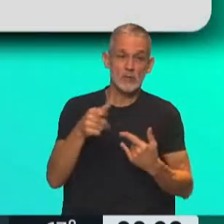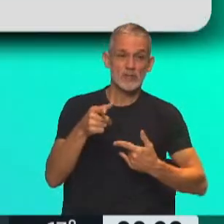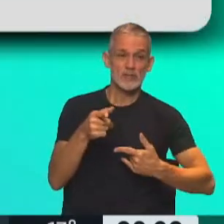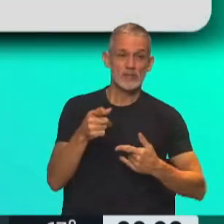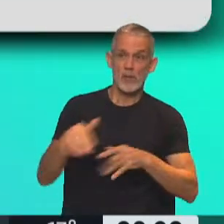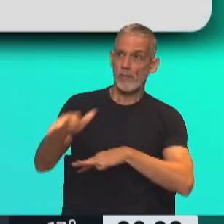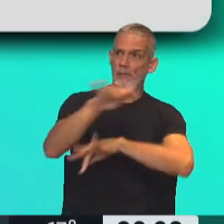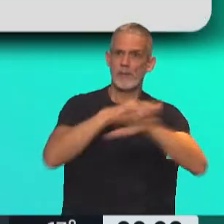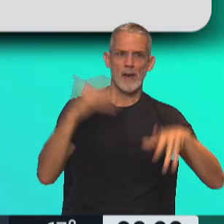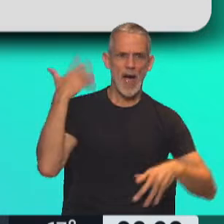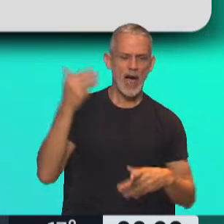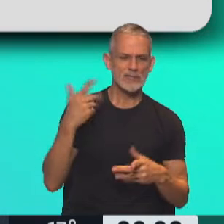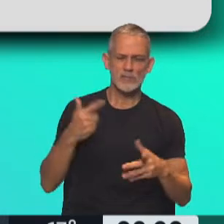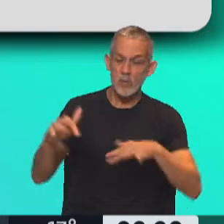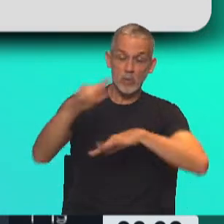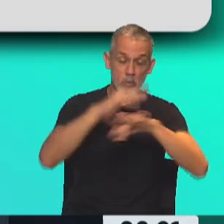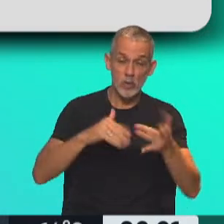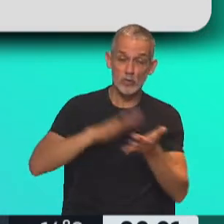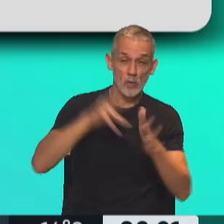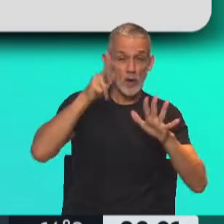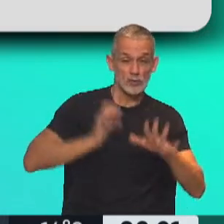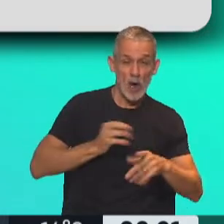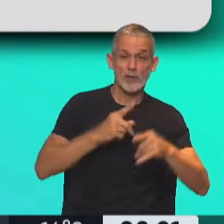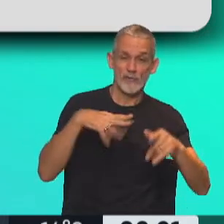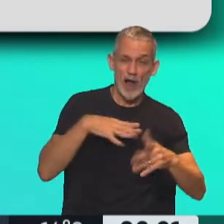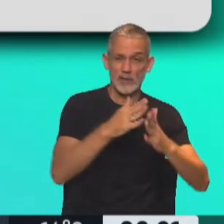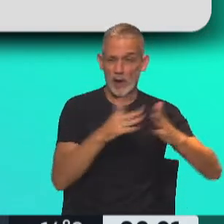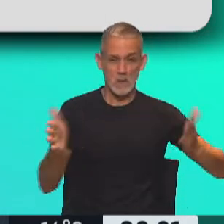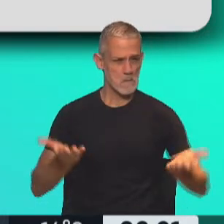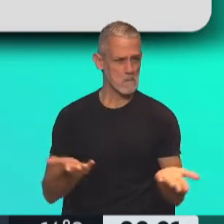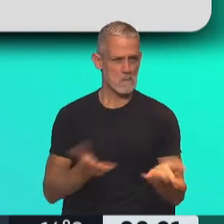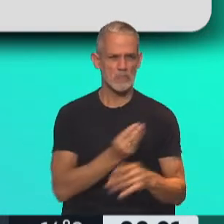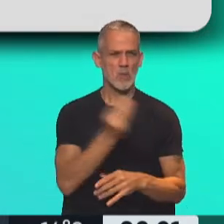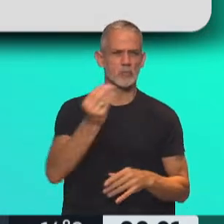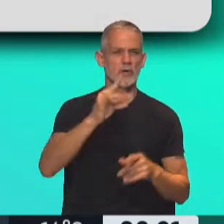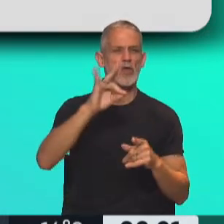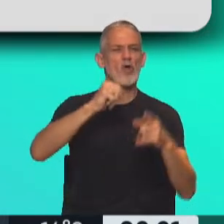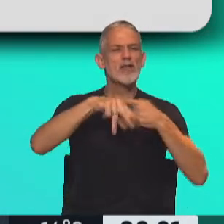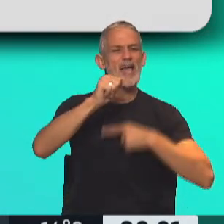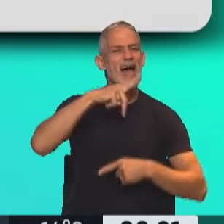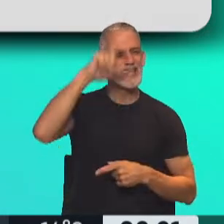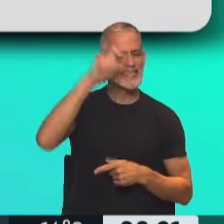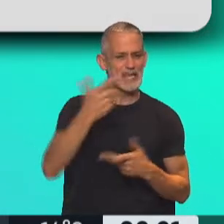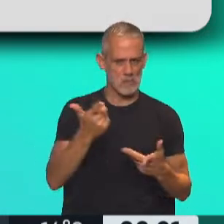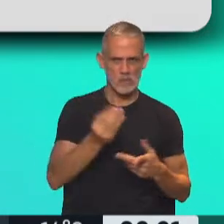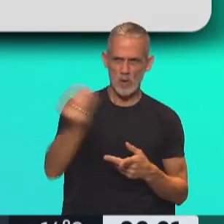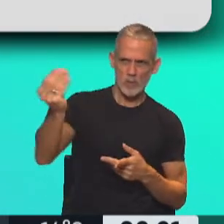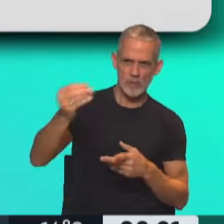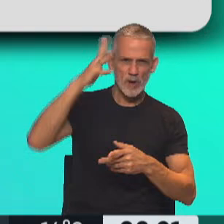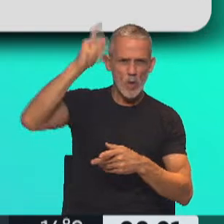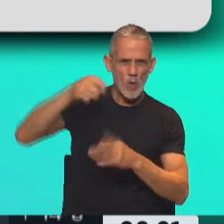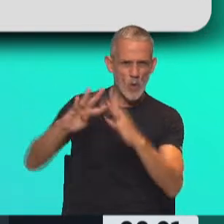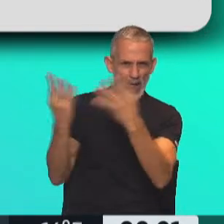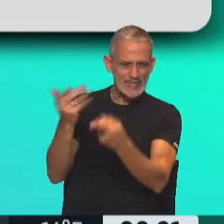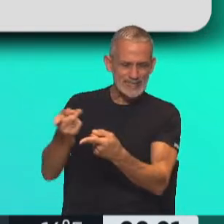instaló durante el día de ayer, se habló permanentemente de que, bueno, el candidato propuesto para ocupar un espacio en el Consejo de la